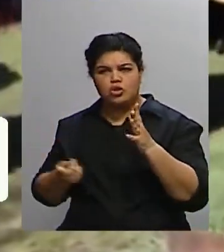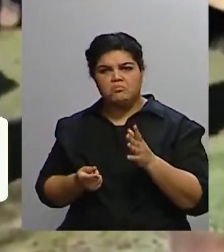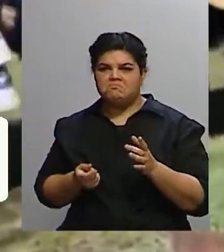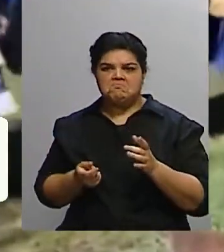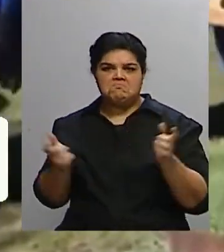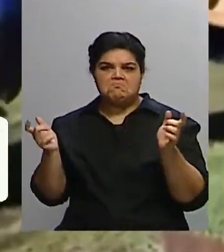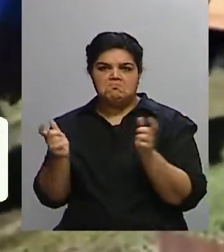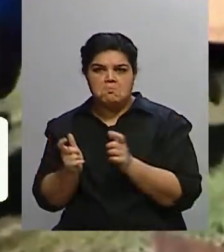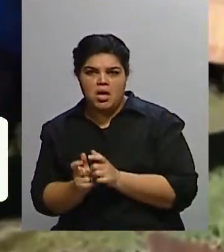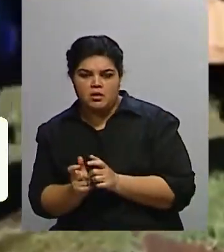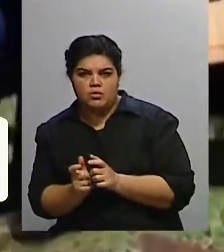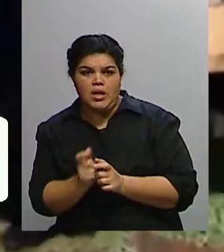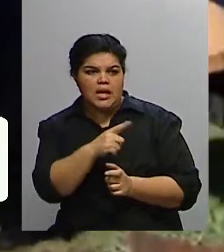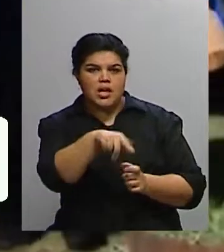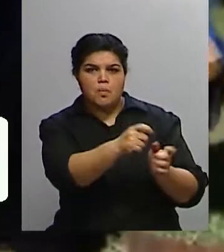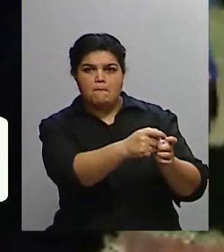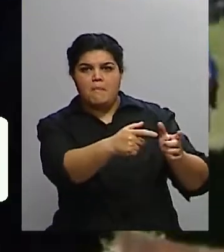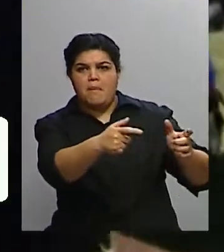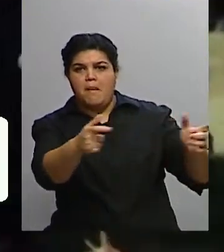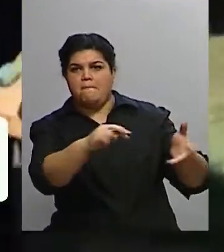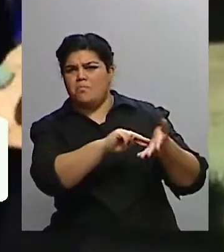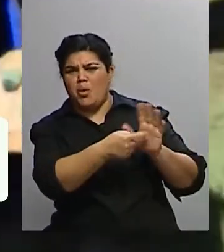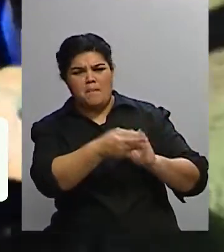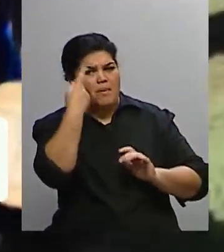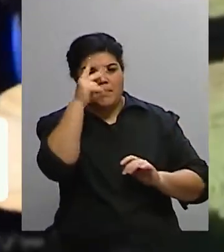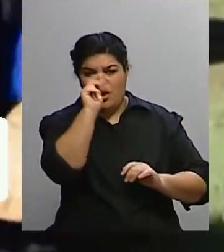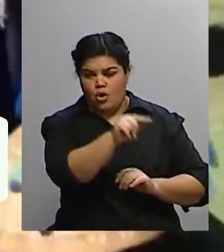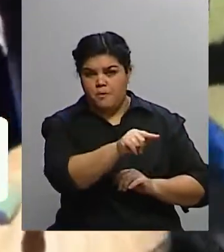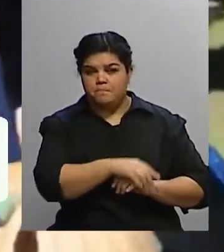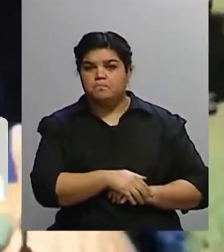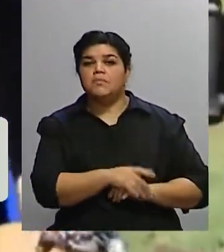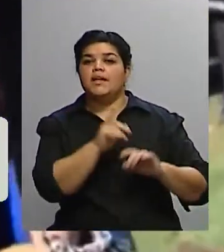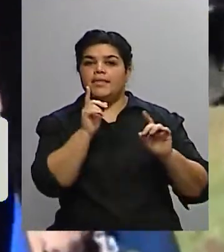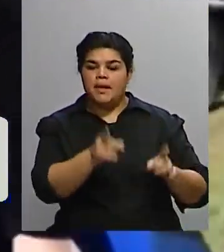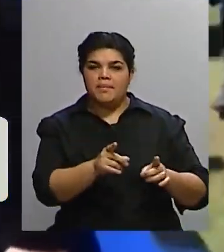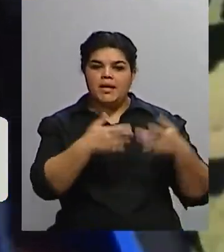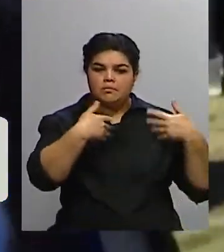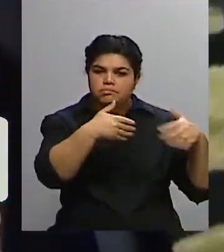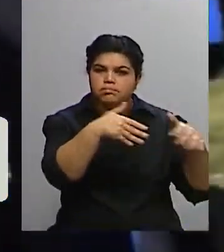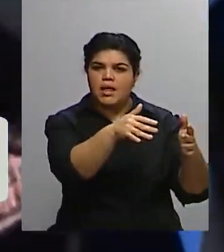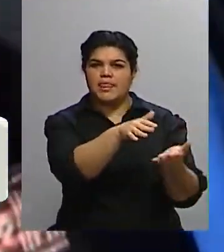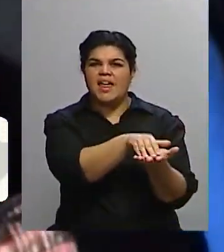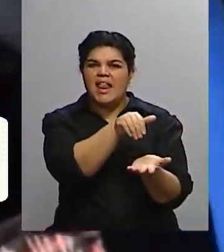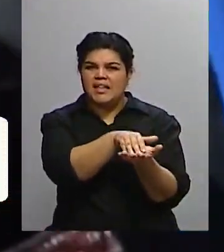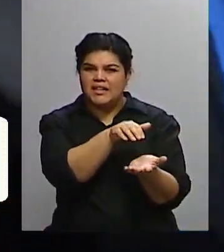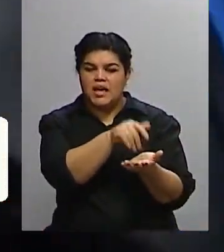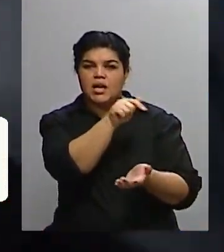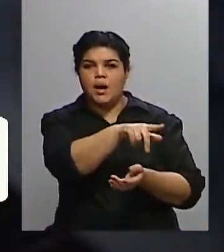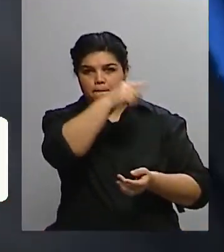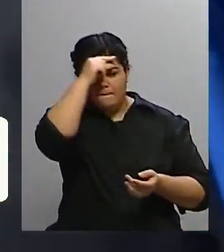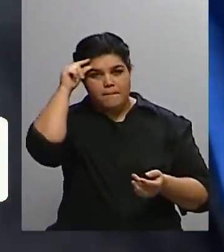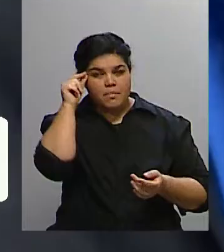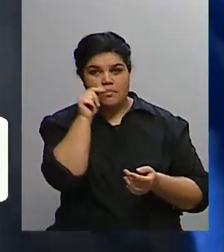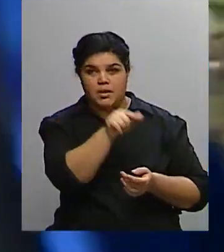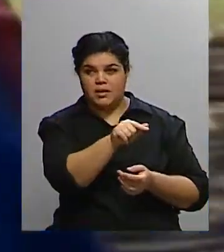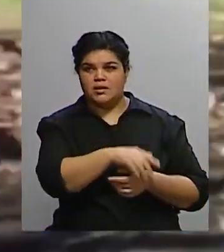Luego está toda la historia de despoblamiento de los territorios mapuches. Claro. De hecho, la mayor parte de la población mapuche vive en la